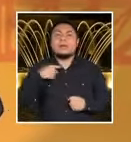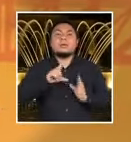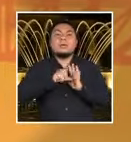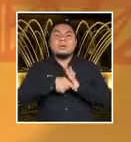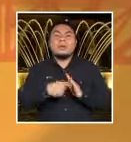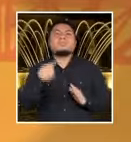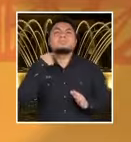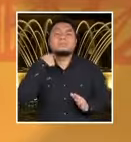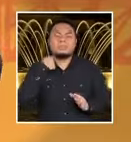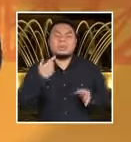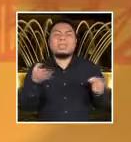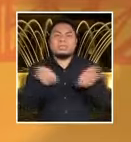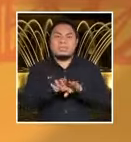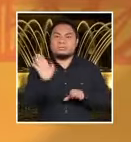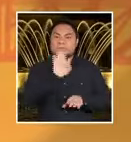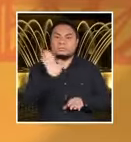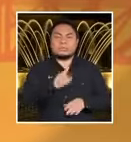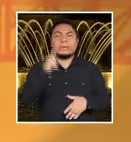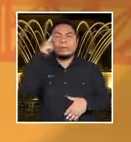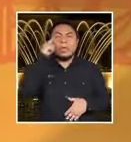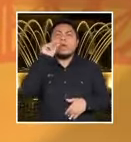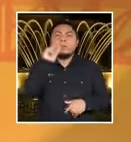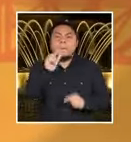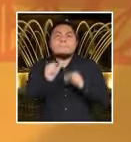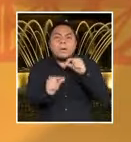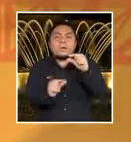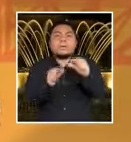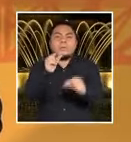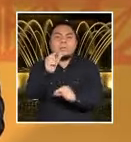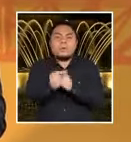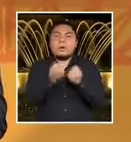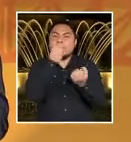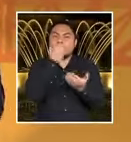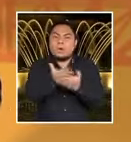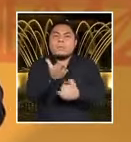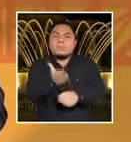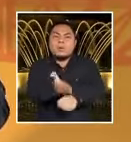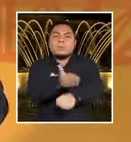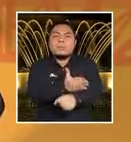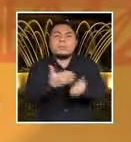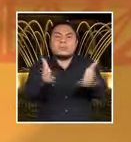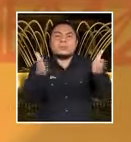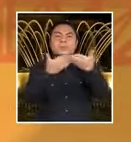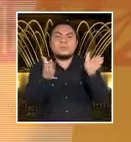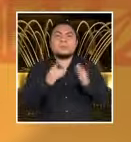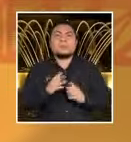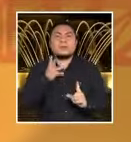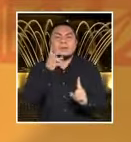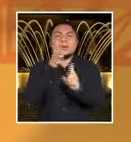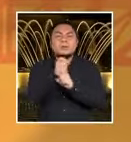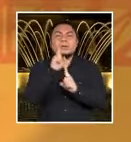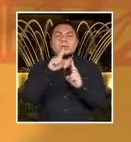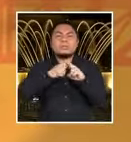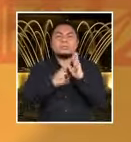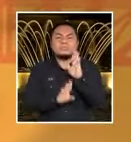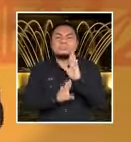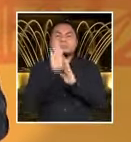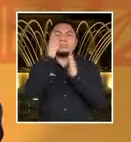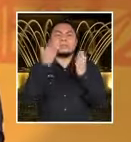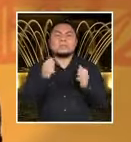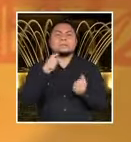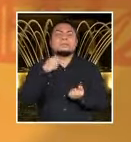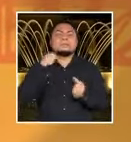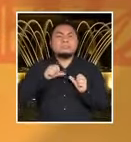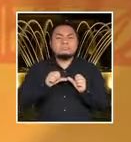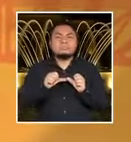retroceder, dar pasos seguros para lograr una reactivación constante